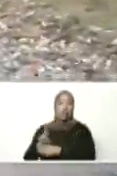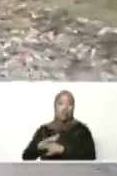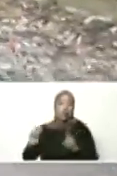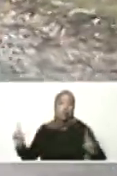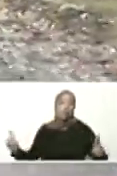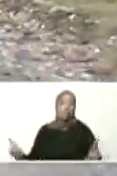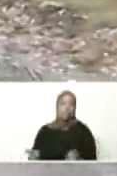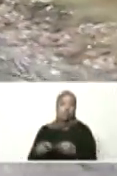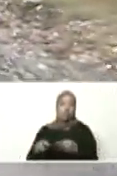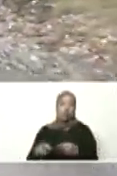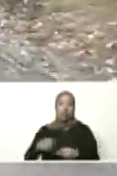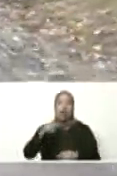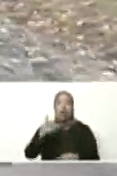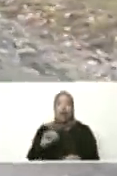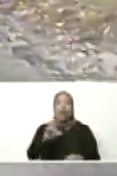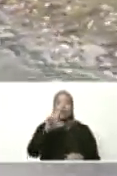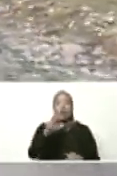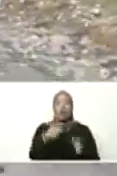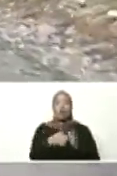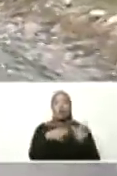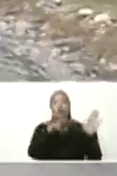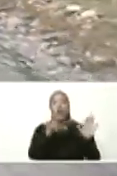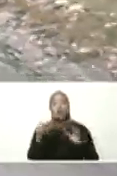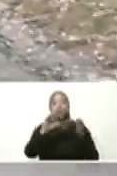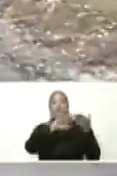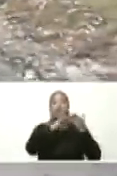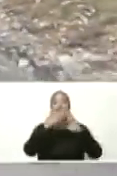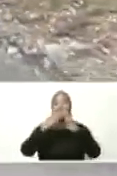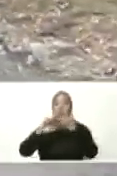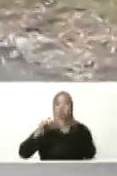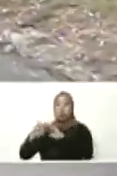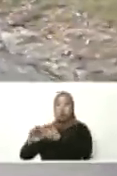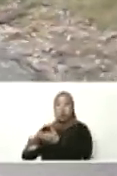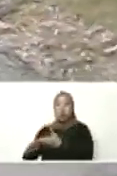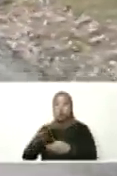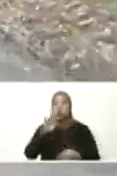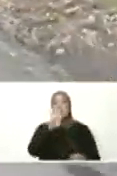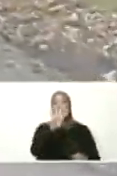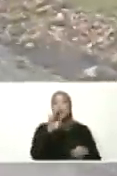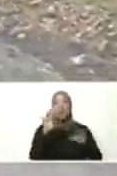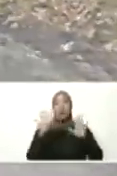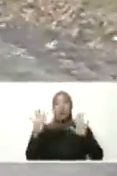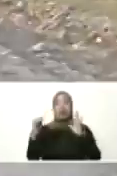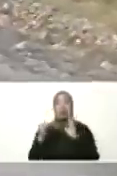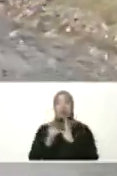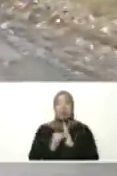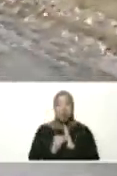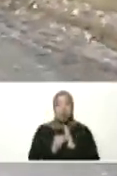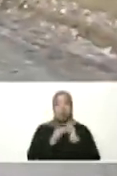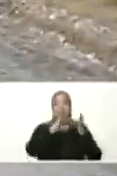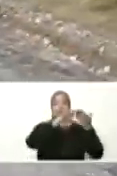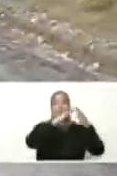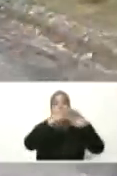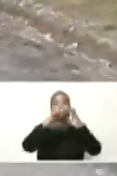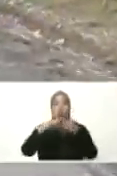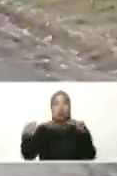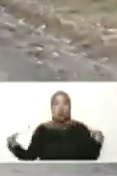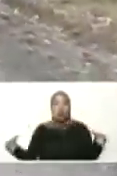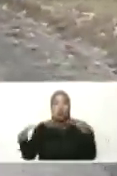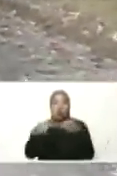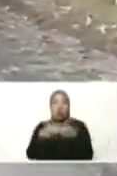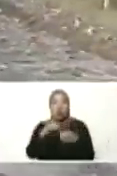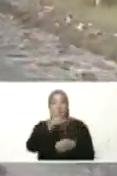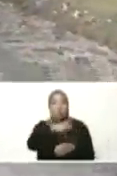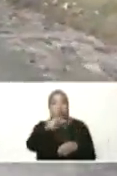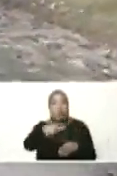existen 3.600 comunas, así como también más de 49.000 consejos comunales que hacen vida en